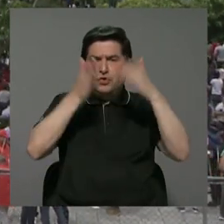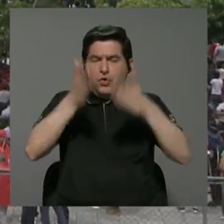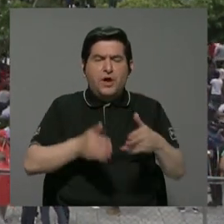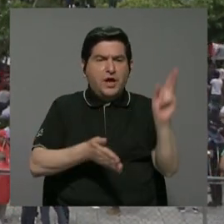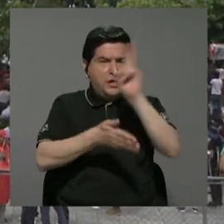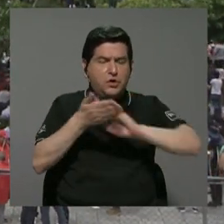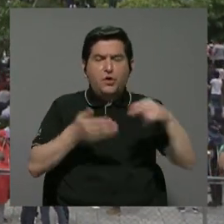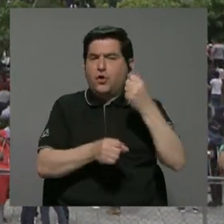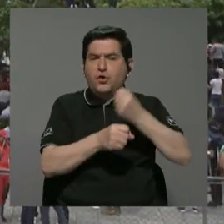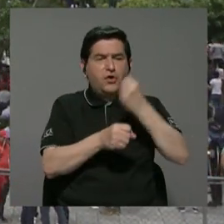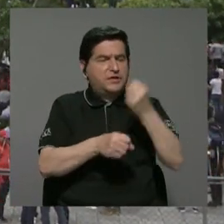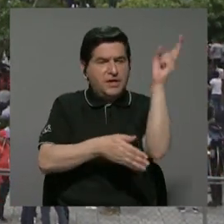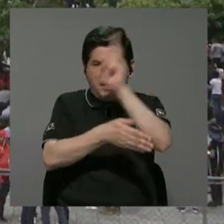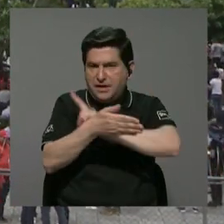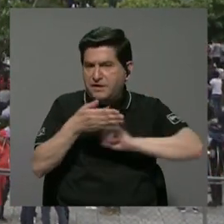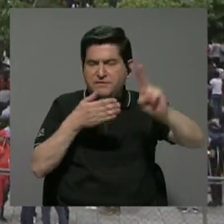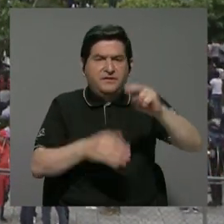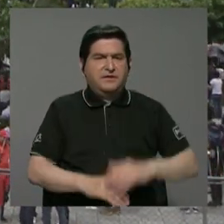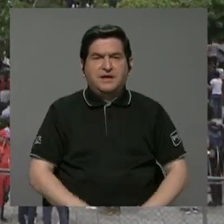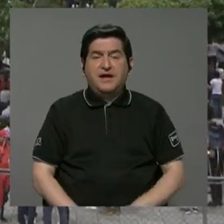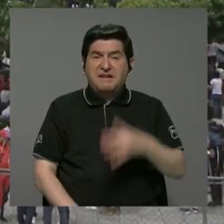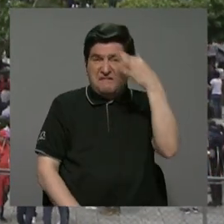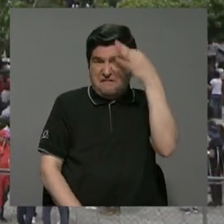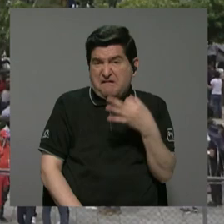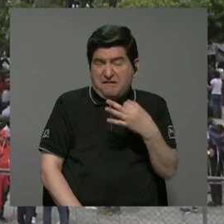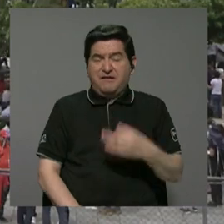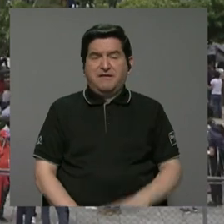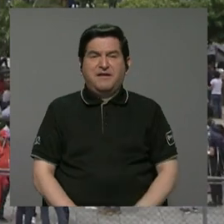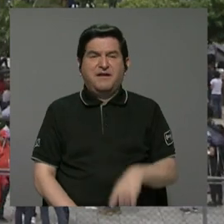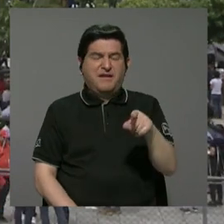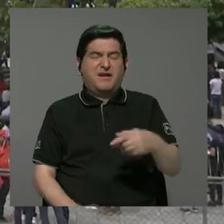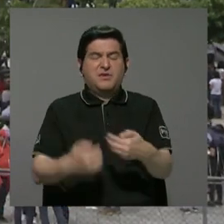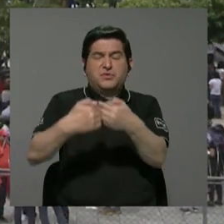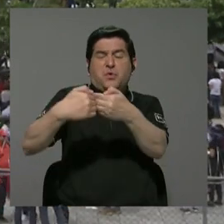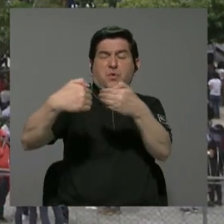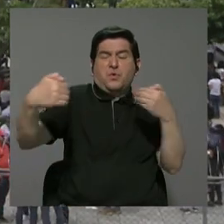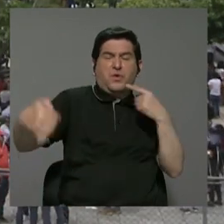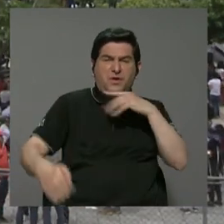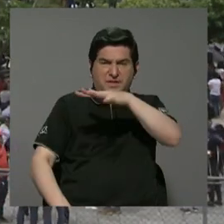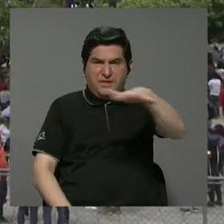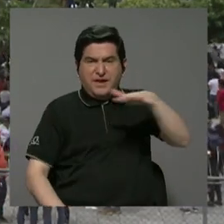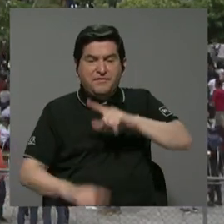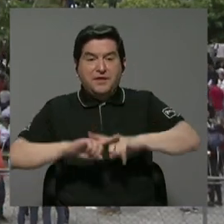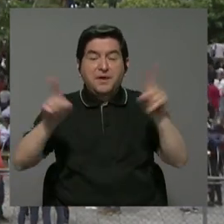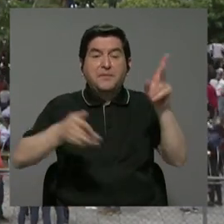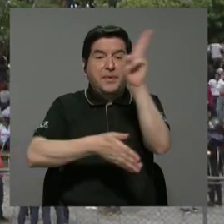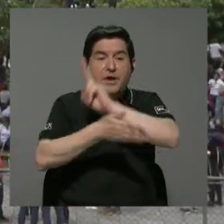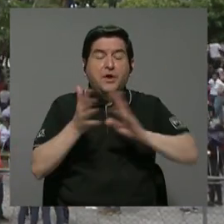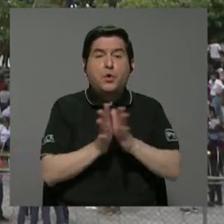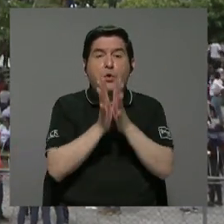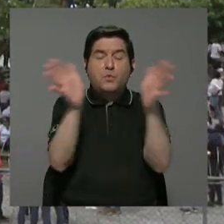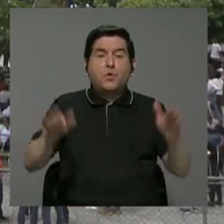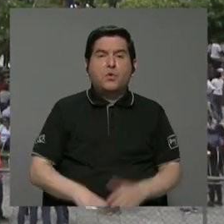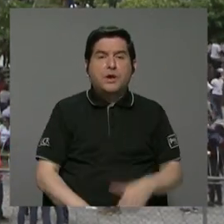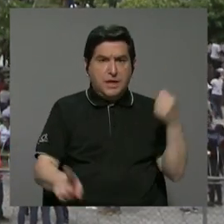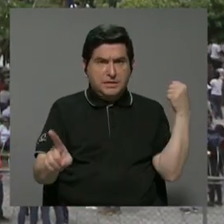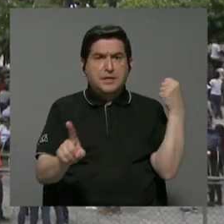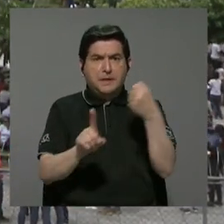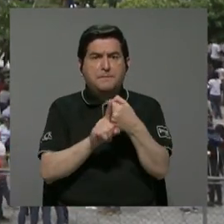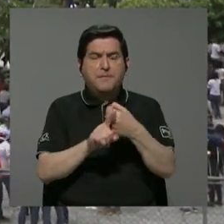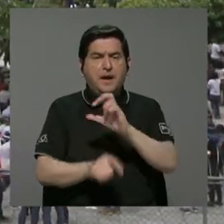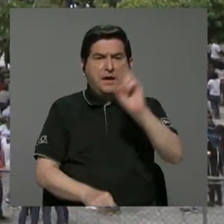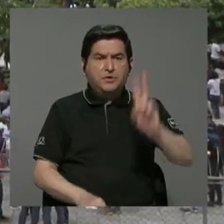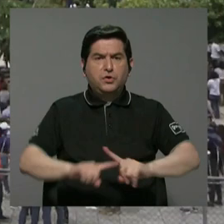o no trabajamos en una universidad, creemos que estamos alejados de esa realidad, pero las universidades públicas impactan a Costa Rica de